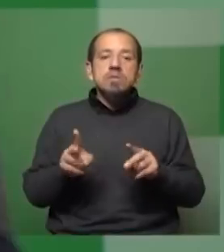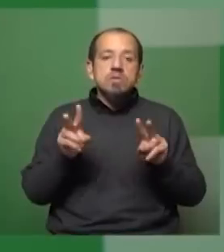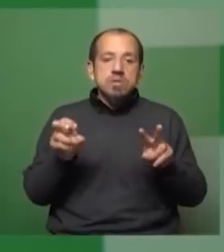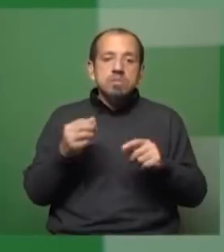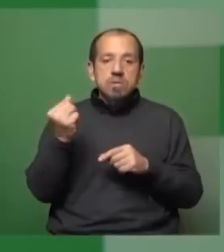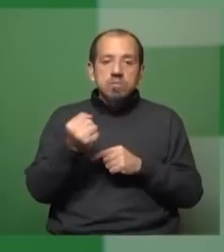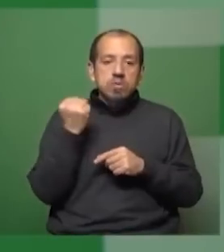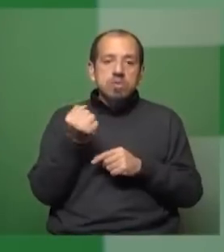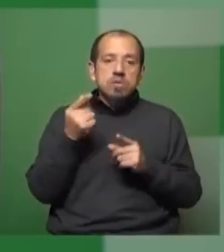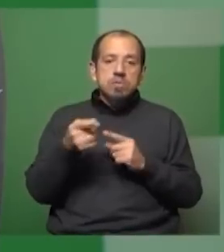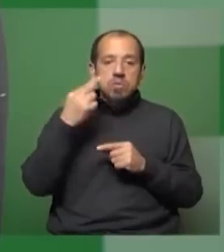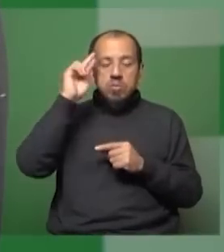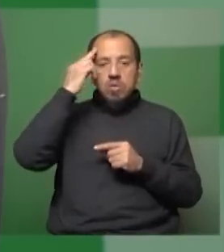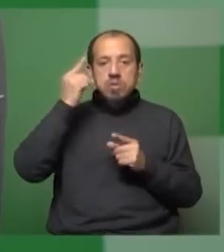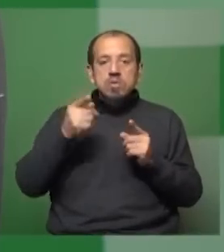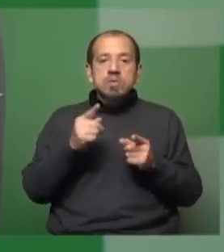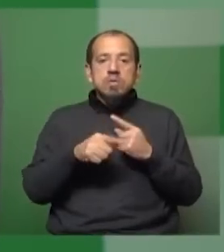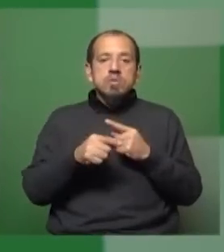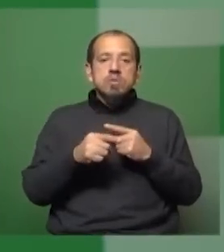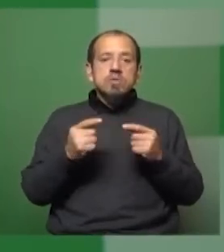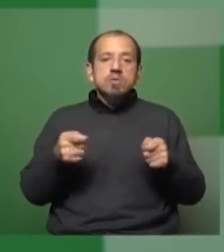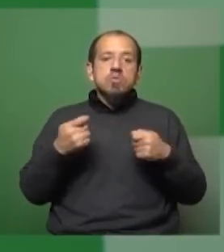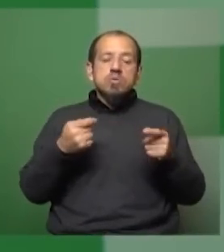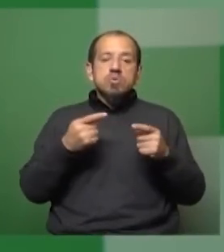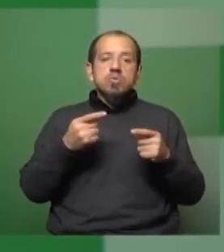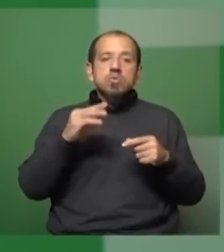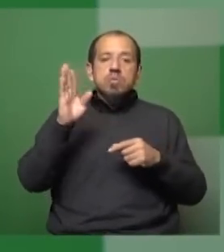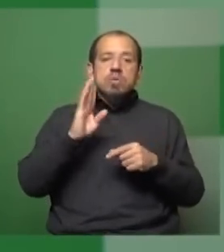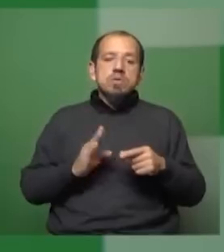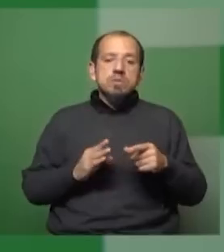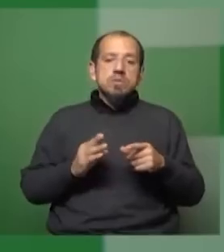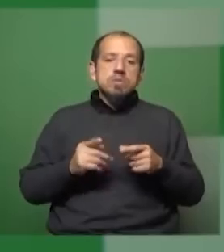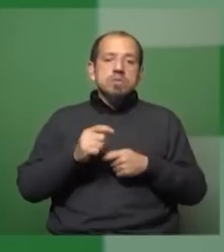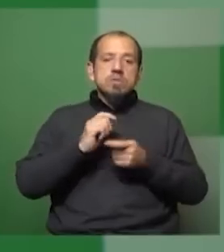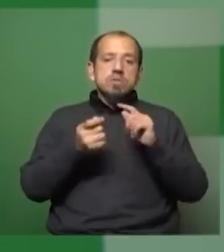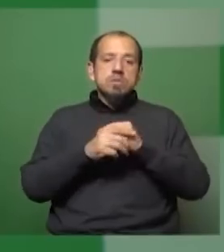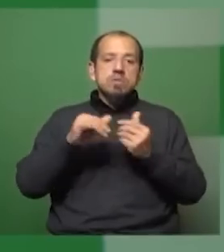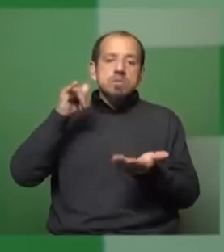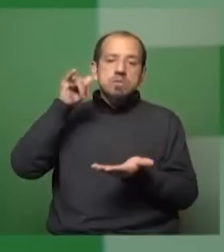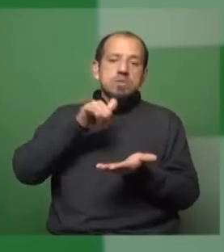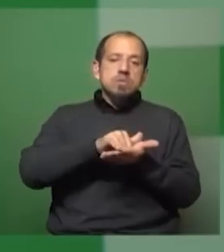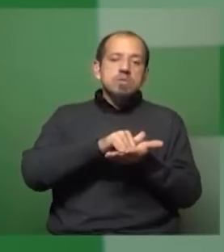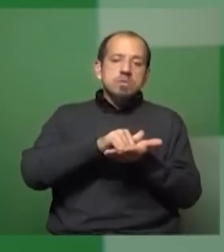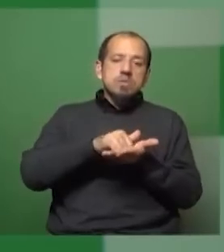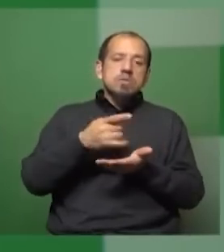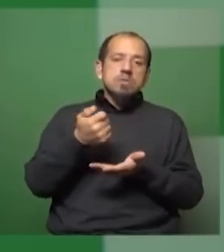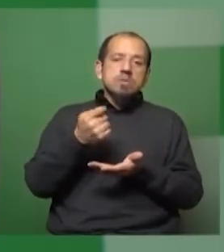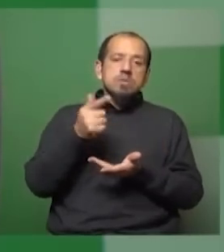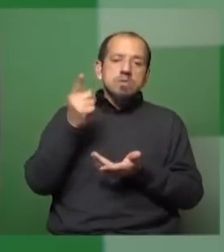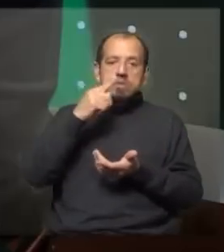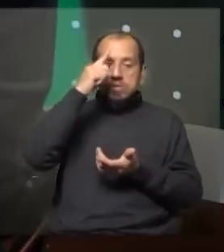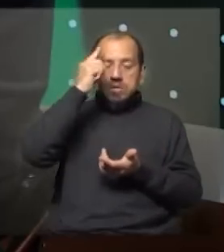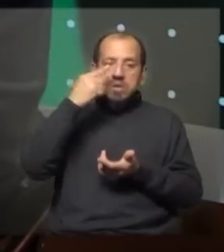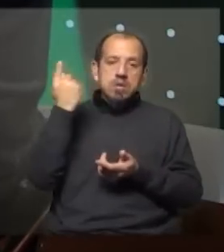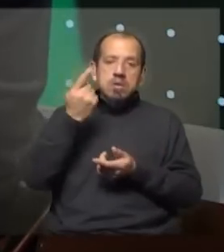y relevantes para el Uruguay el Uruguay negoció con Brasil el cambio de estatus del aeropuerto de ribera se parece un aeropuerto internacional